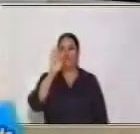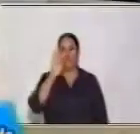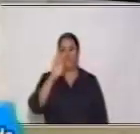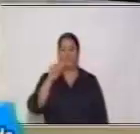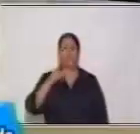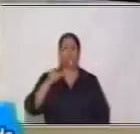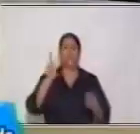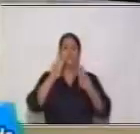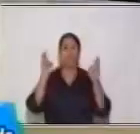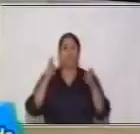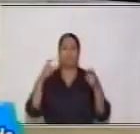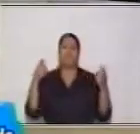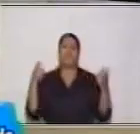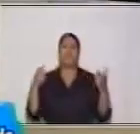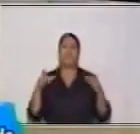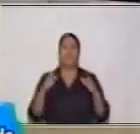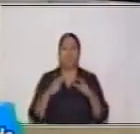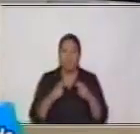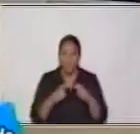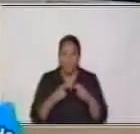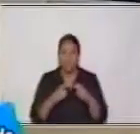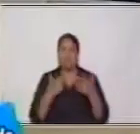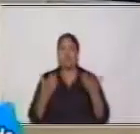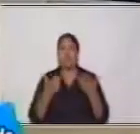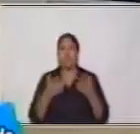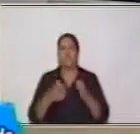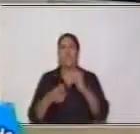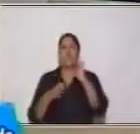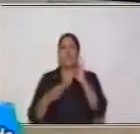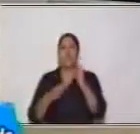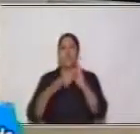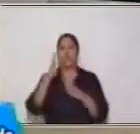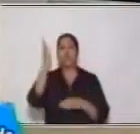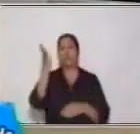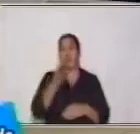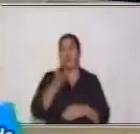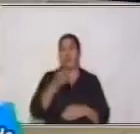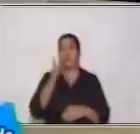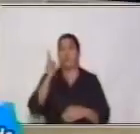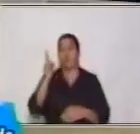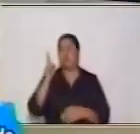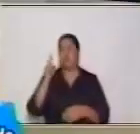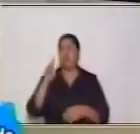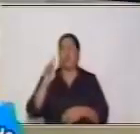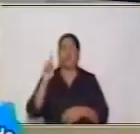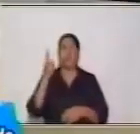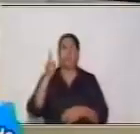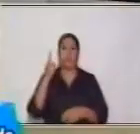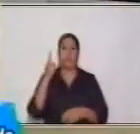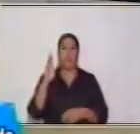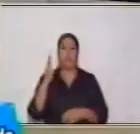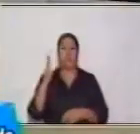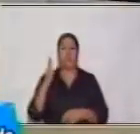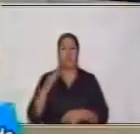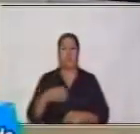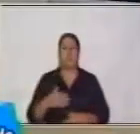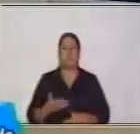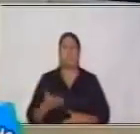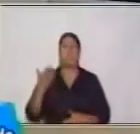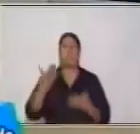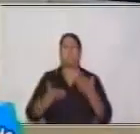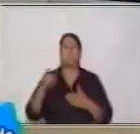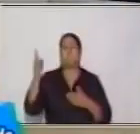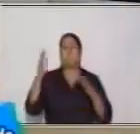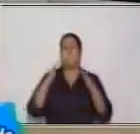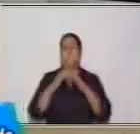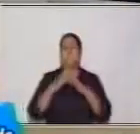de ecuaciones fraccionarias de primer orden del área de matemáticas. Si en casa hay alguna persona con discapacidad, ese tema le va a ejercitar